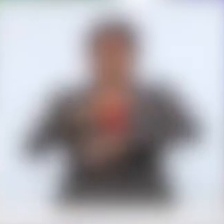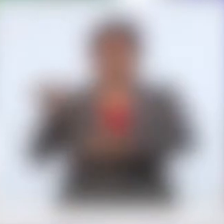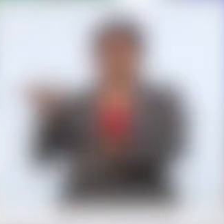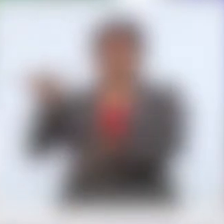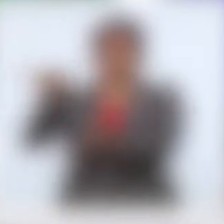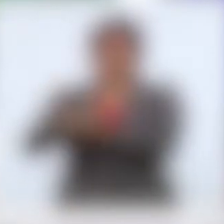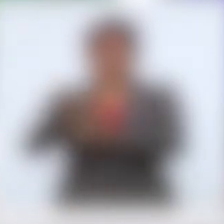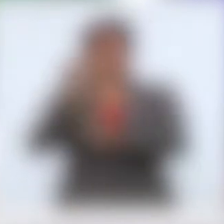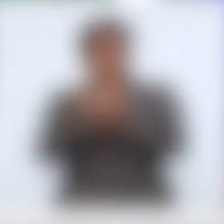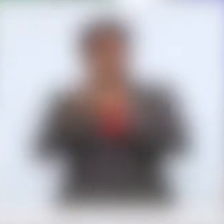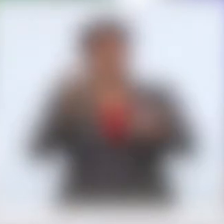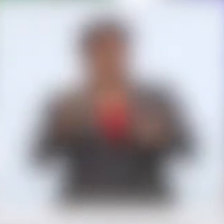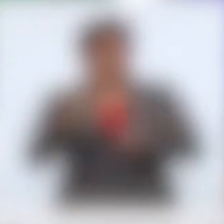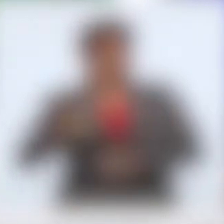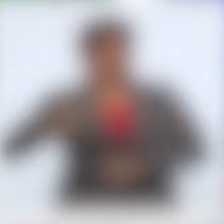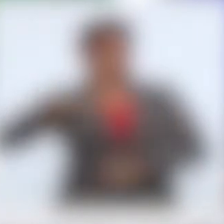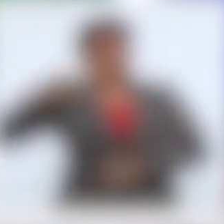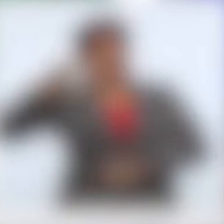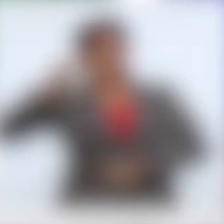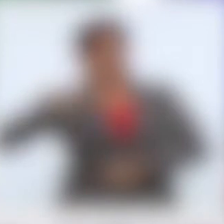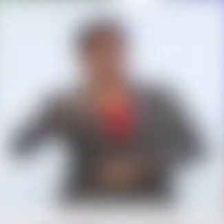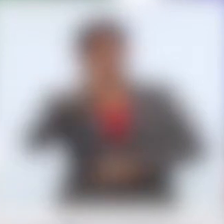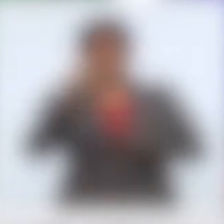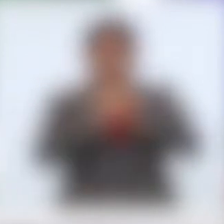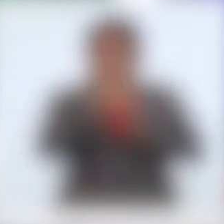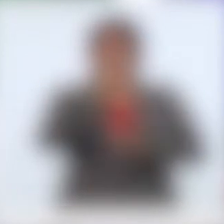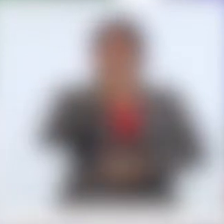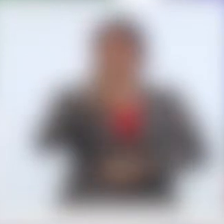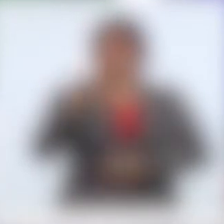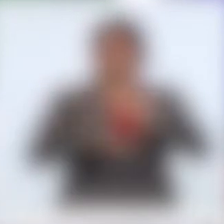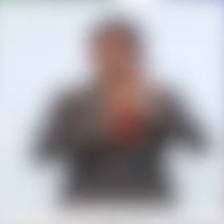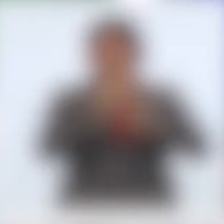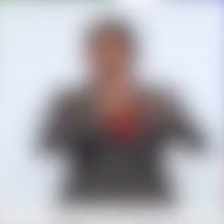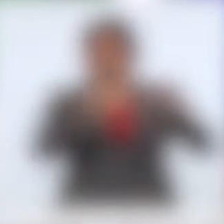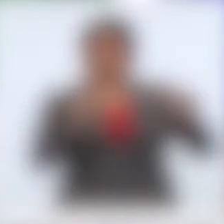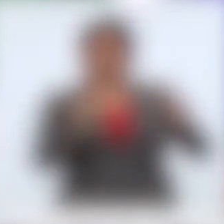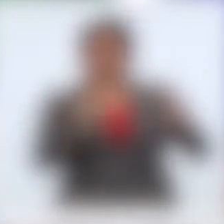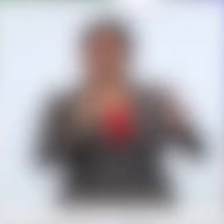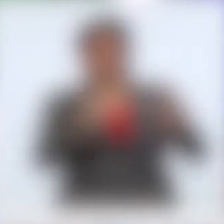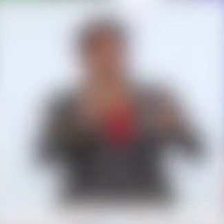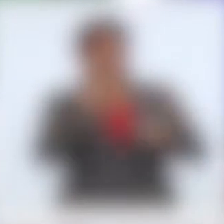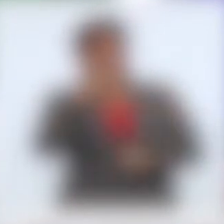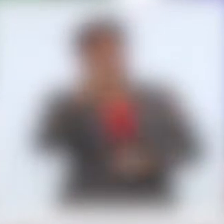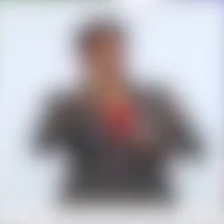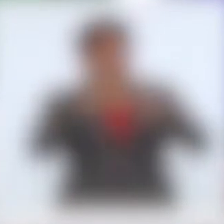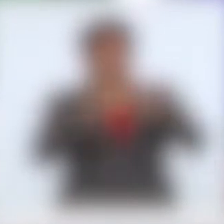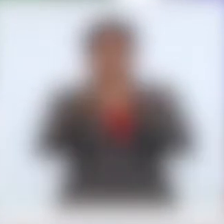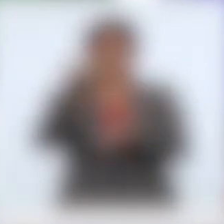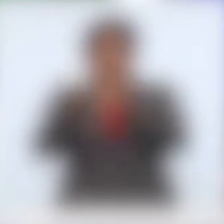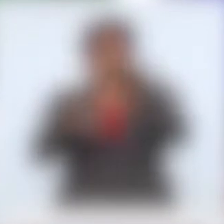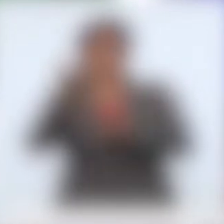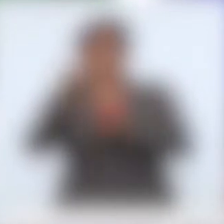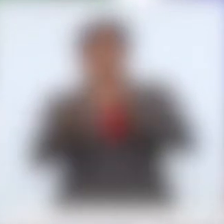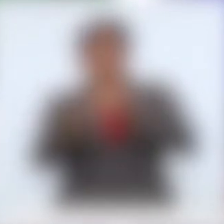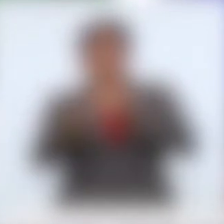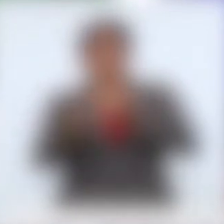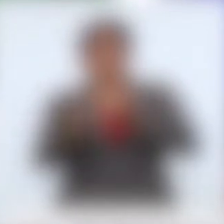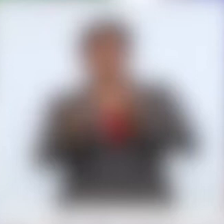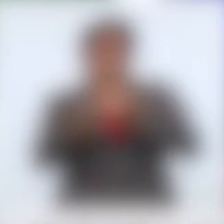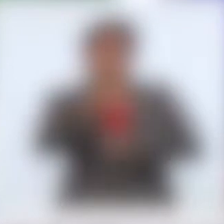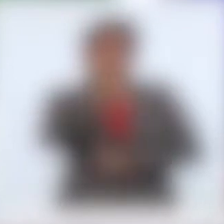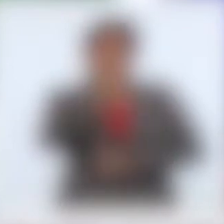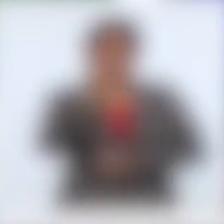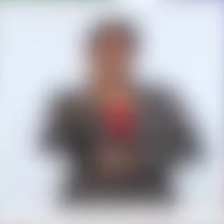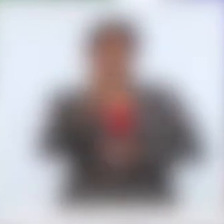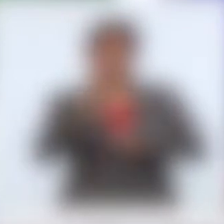4.639 casos. 5.639. Y ayer, 1.100 altas se dieron en nuestro país, por lo que se dieron 200 altas